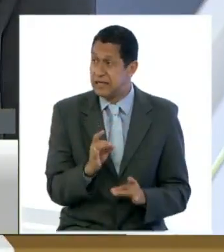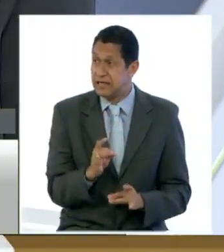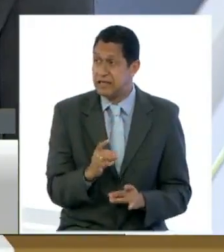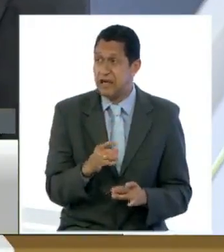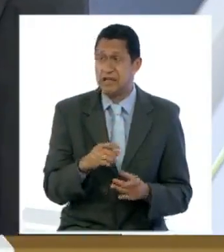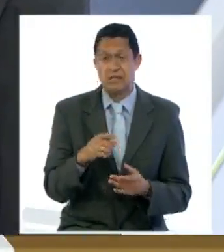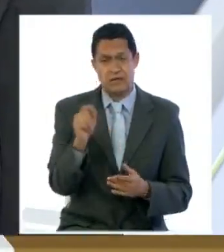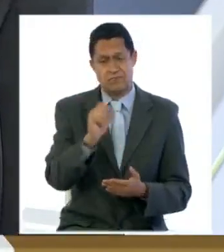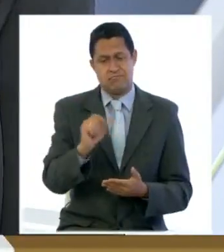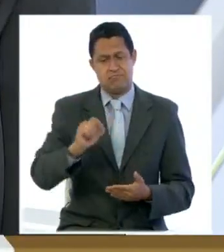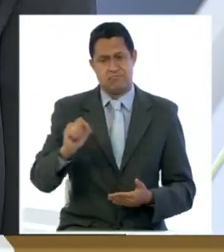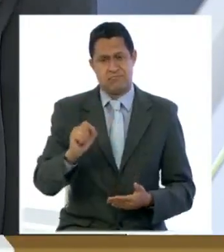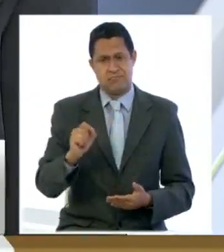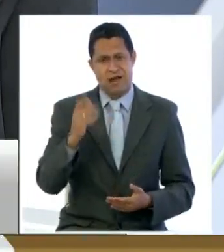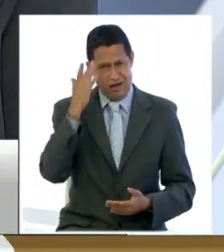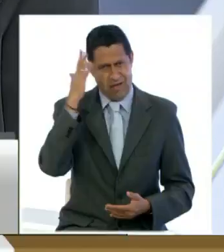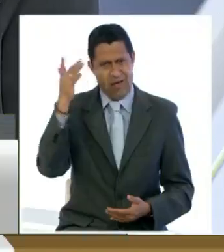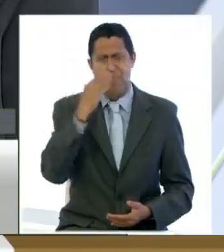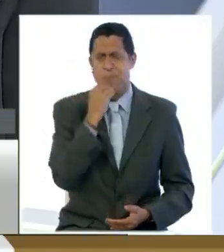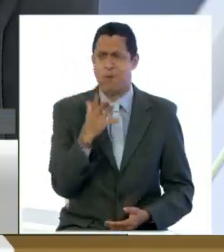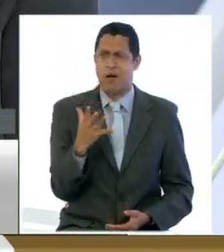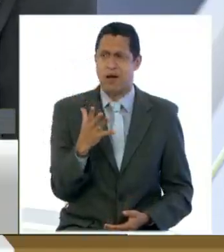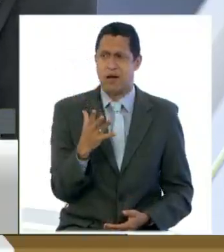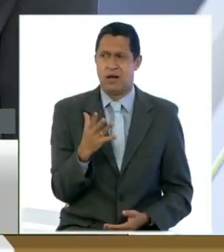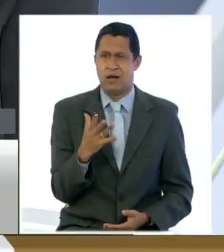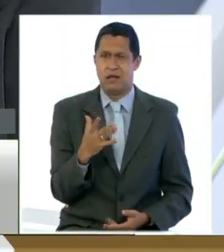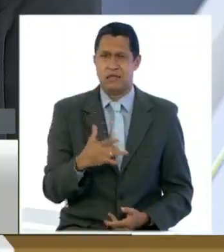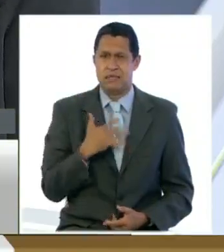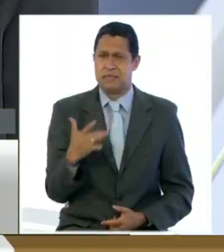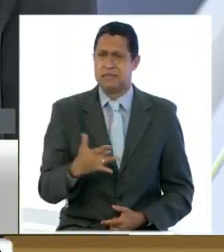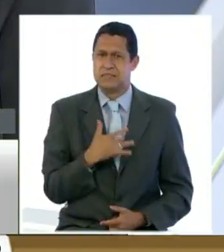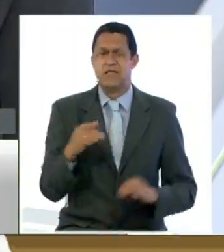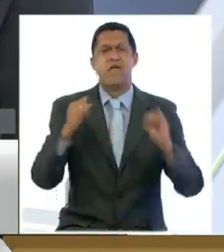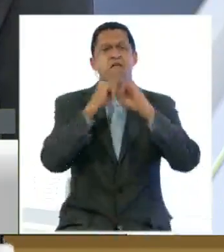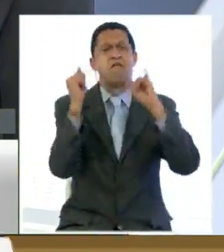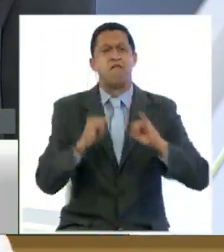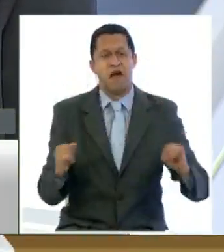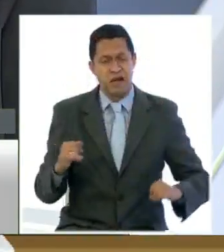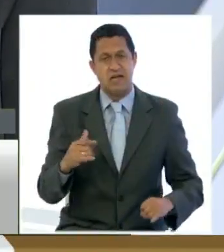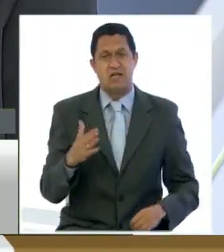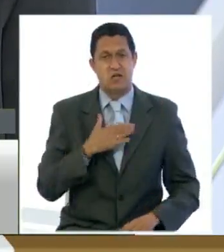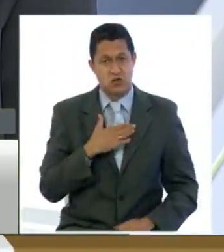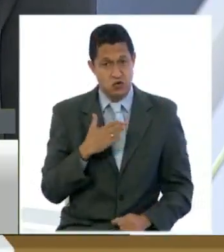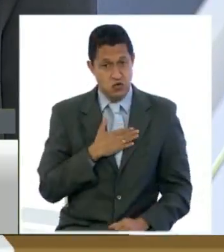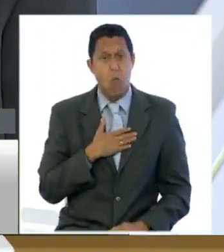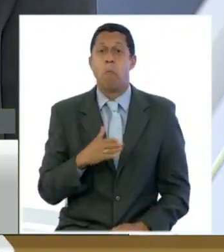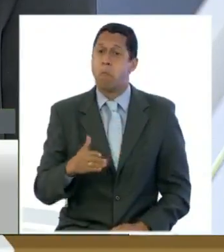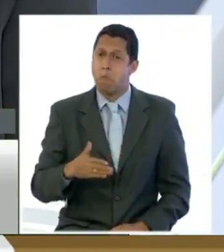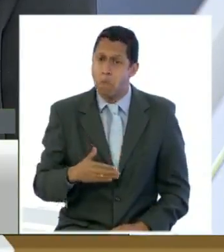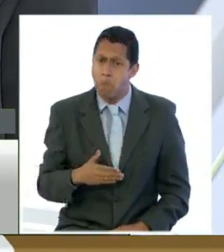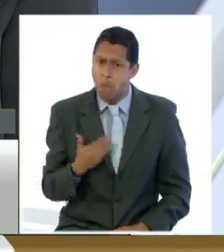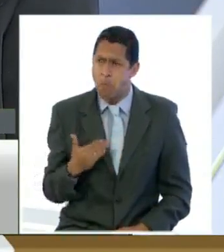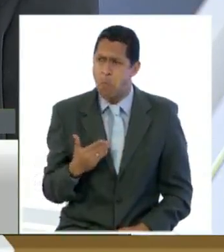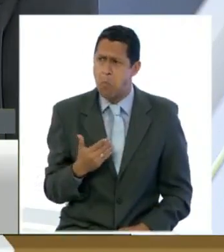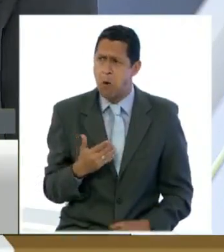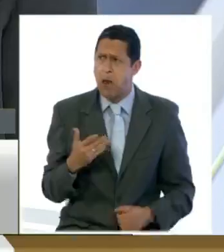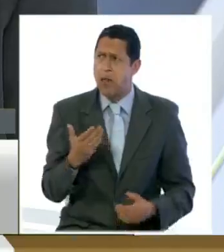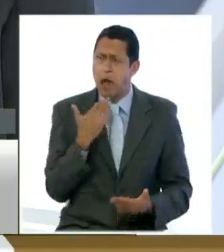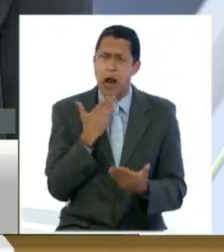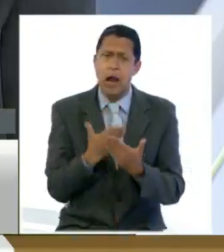de Laureano no puede expresar otra cosa tan maravillosa como sentirse feliz de ser celíaco, porque puedes agradar al